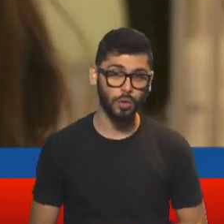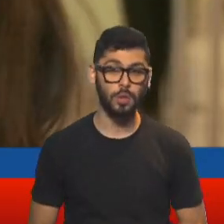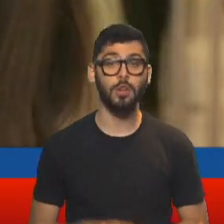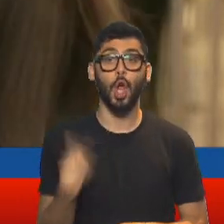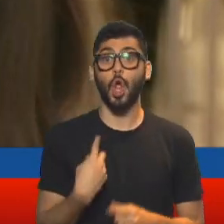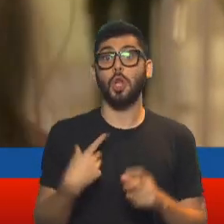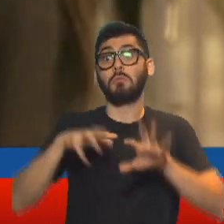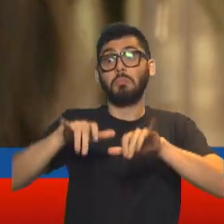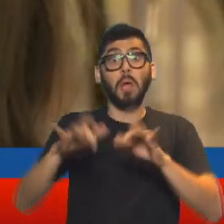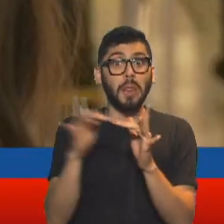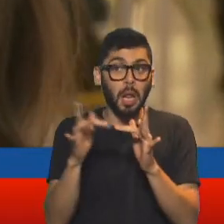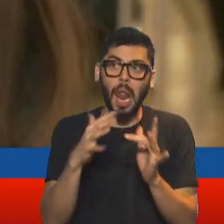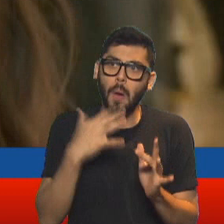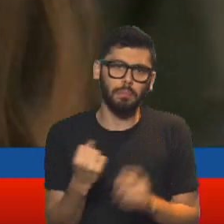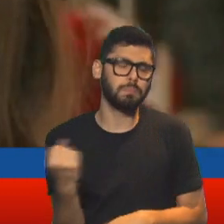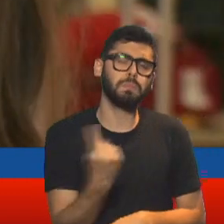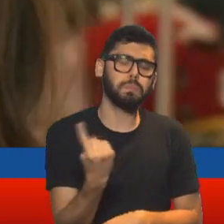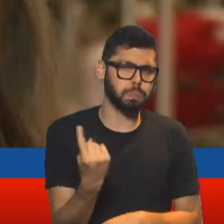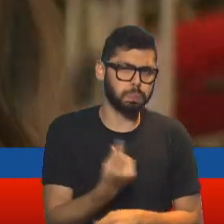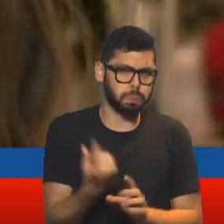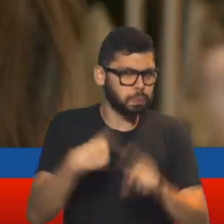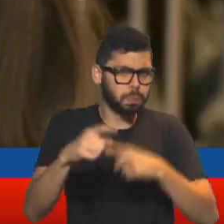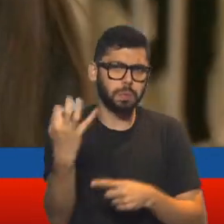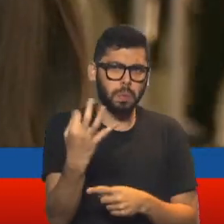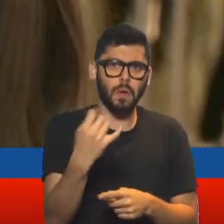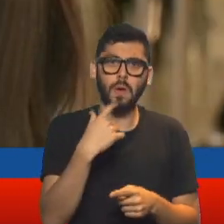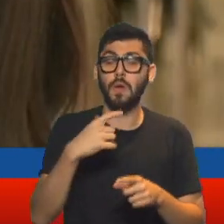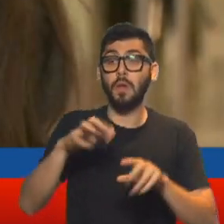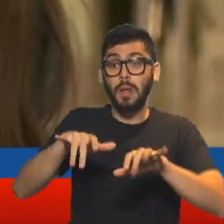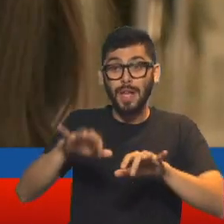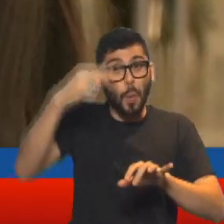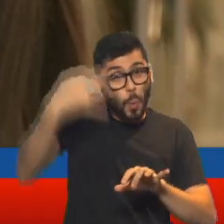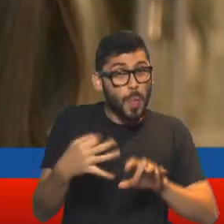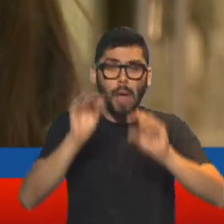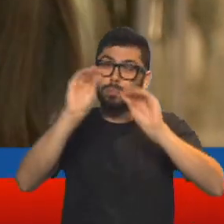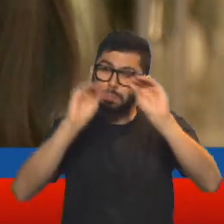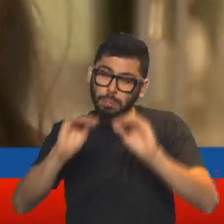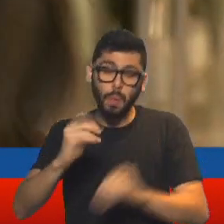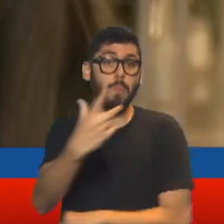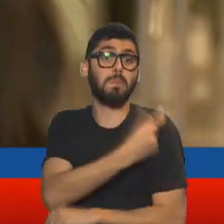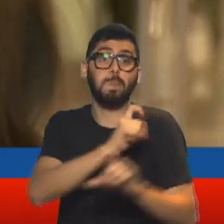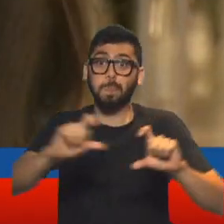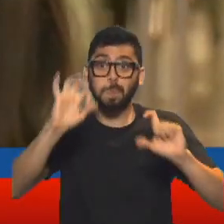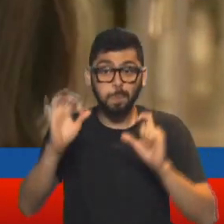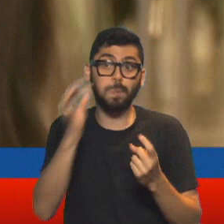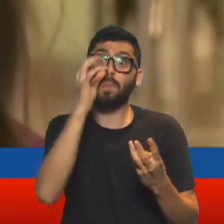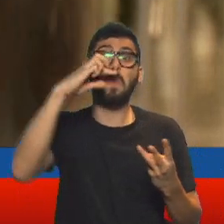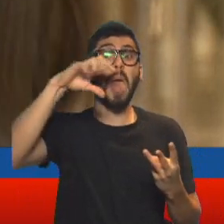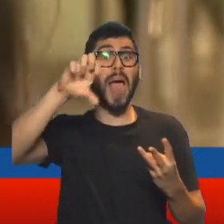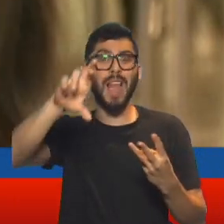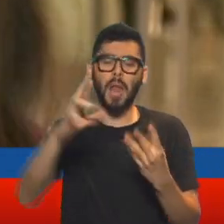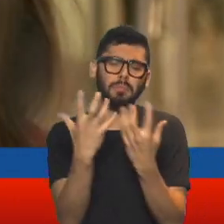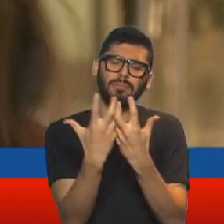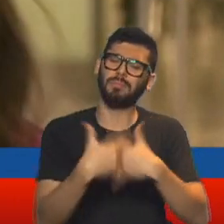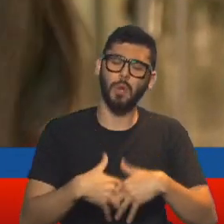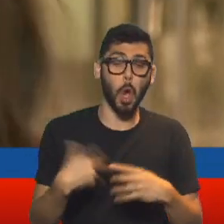llenando online la verdad fue súper rápido no me puedo quejar quien completó bien los datos tienen las vacunas si bien es golpe cdr no tiene inconveniente